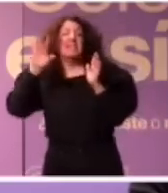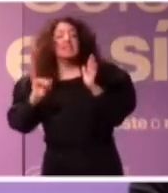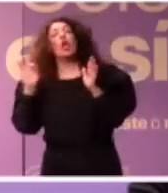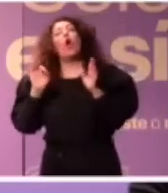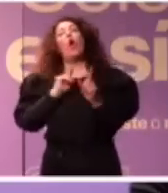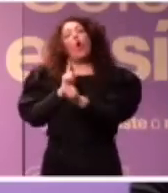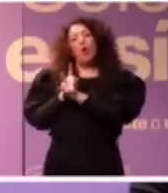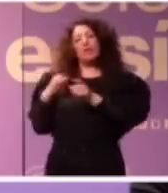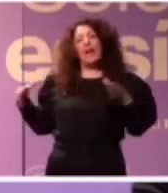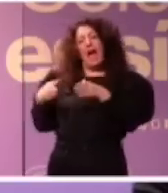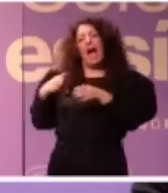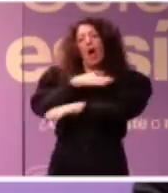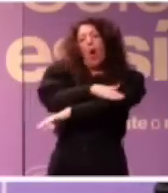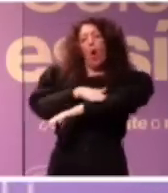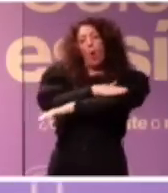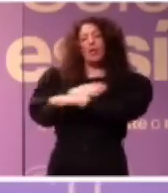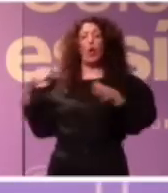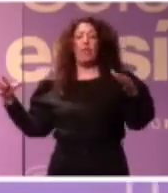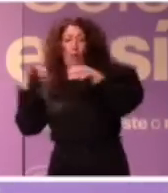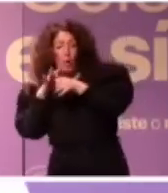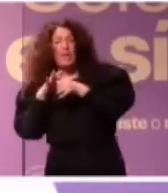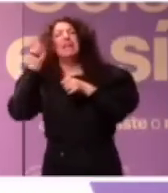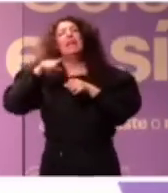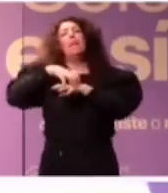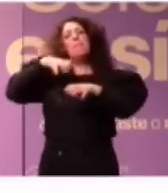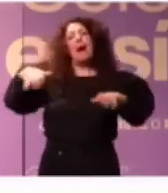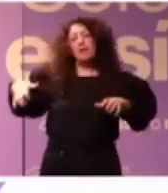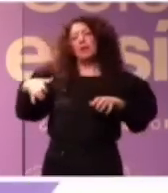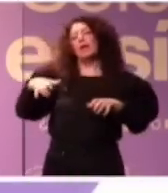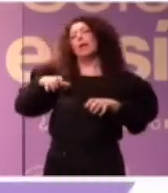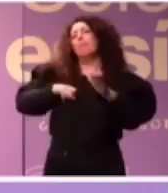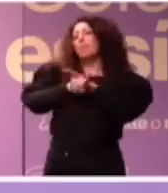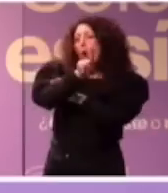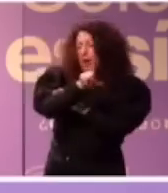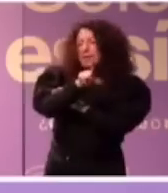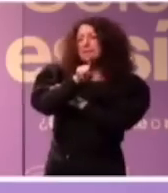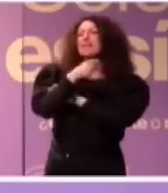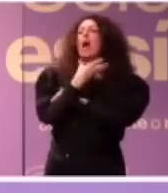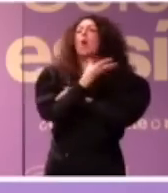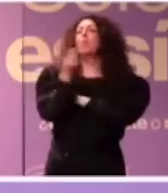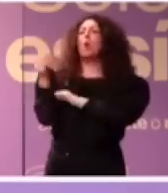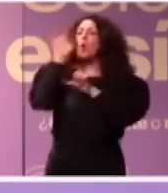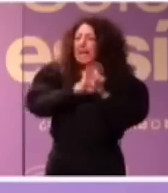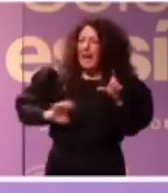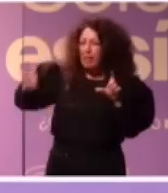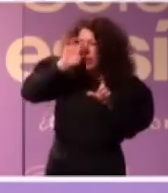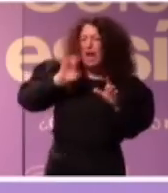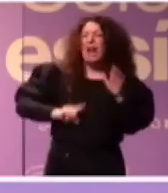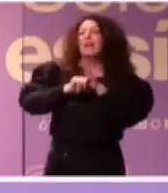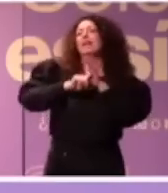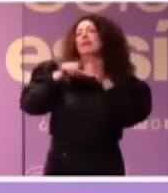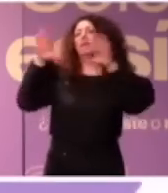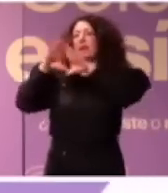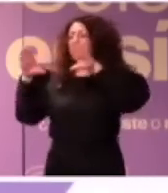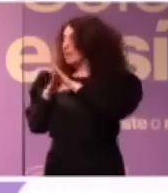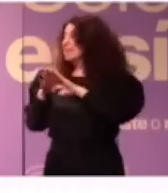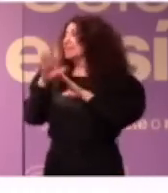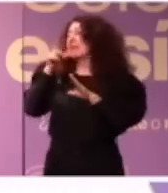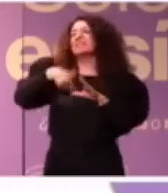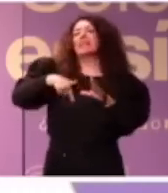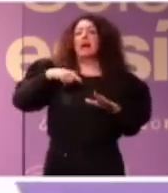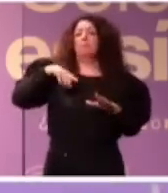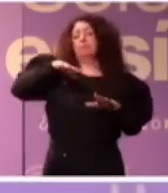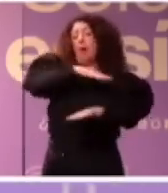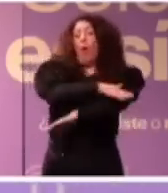coalición y contra la mayoría progresista, plurinacional y feminista que está tomando las riendas de este país porque así lo han querido los ciudadanos y las ciudadanas en